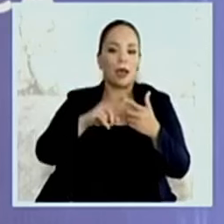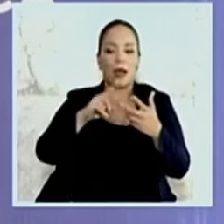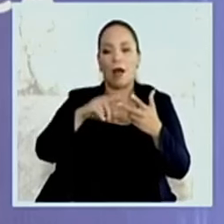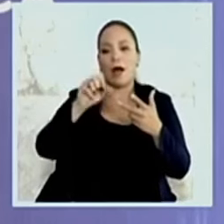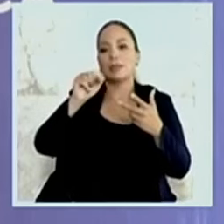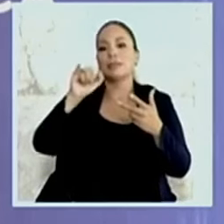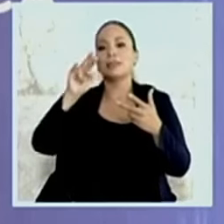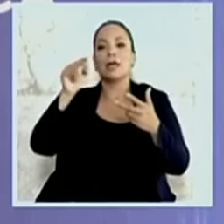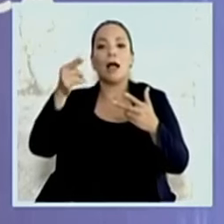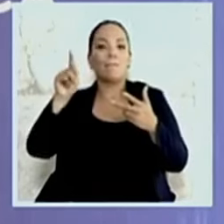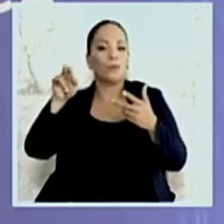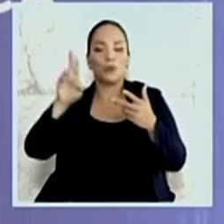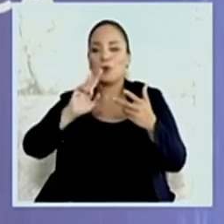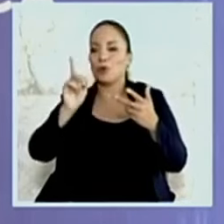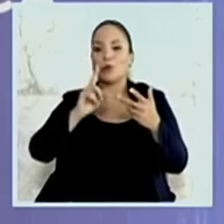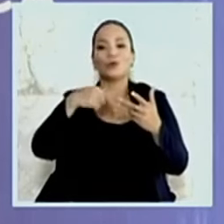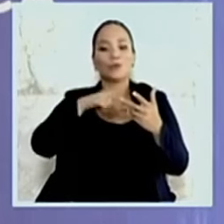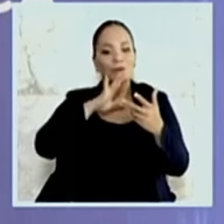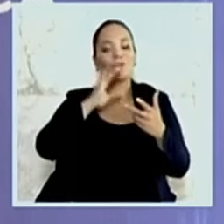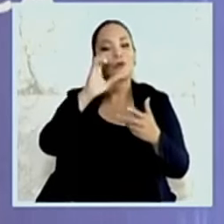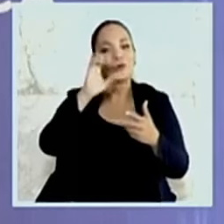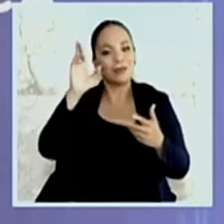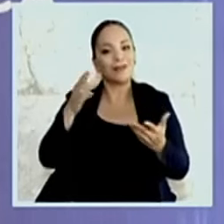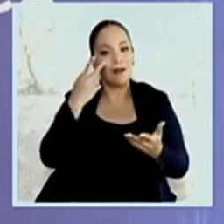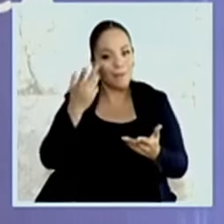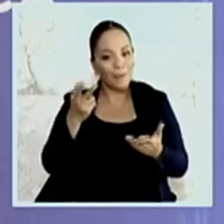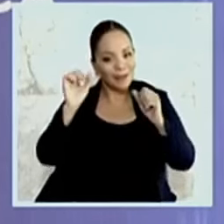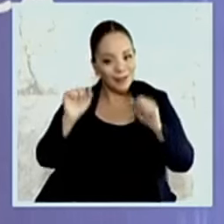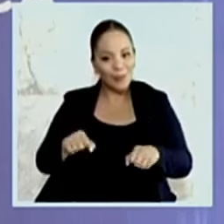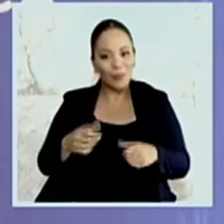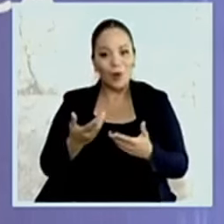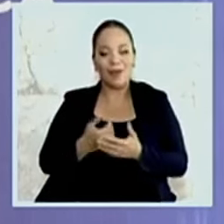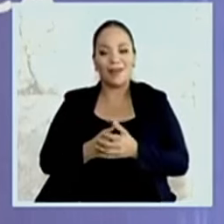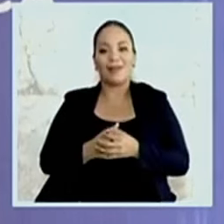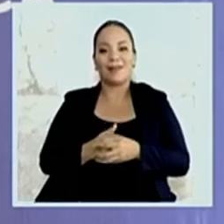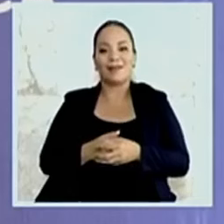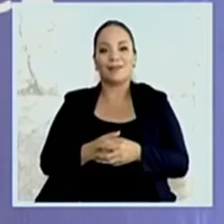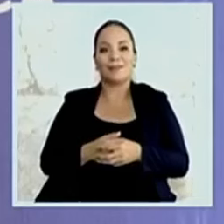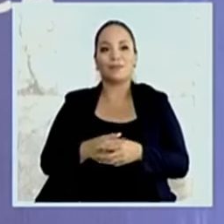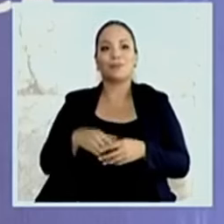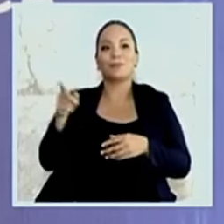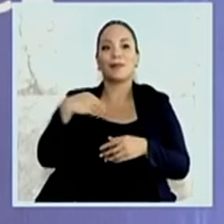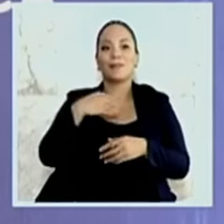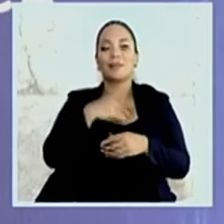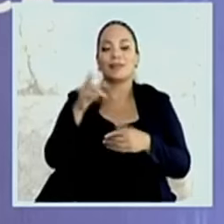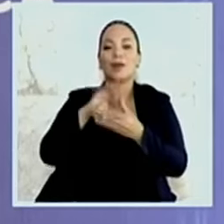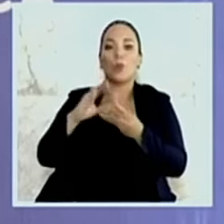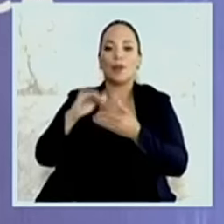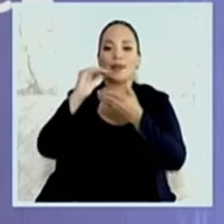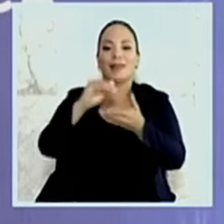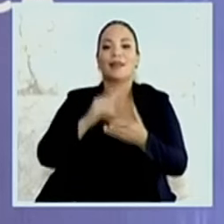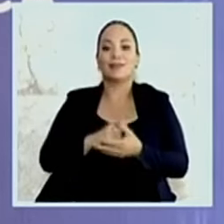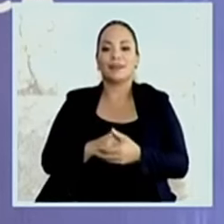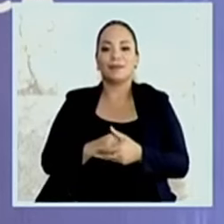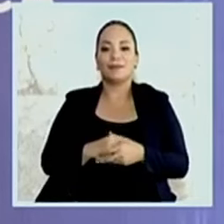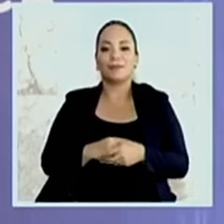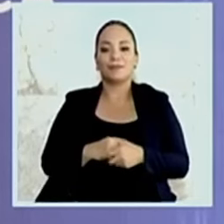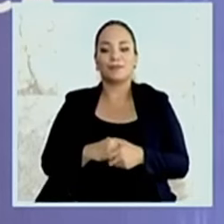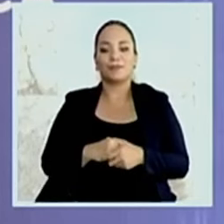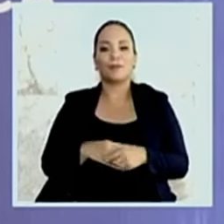confiable. No estamos hablando de Corea del Sur, ni de Singapur, ni de Finlandia. Costa